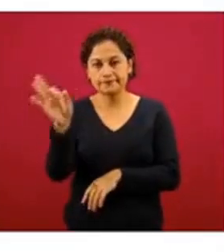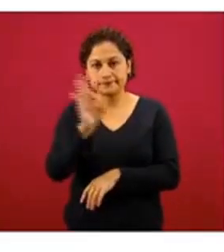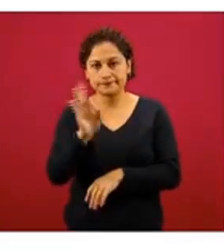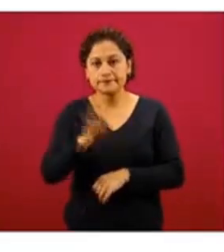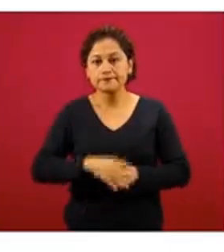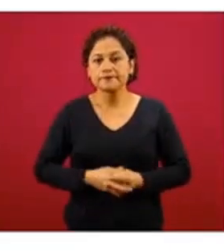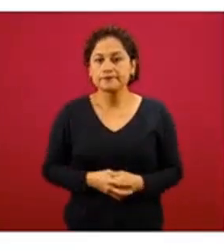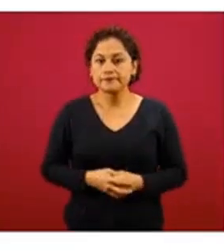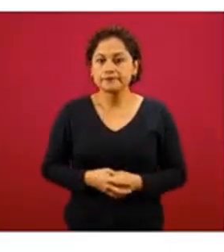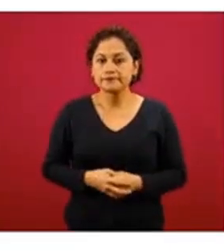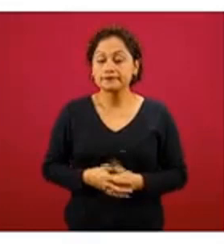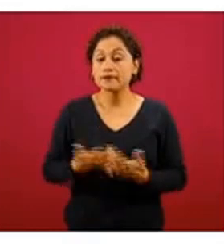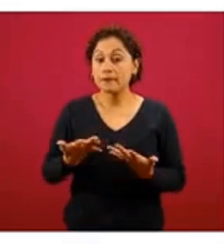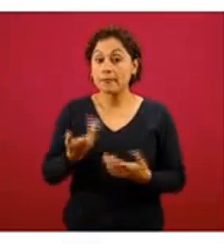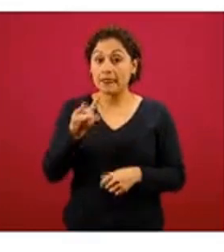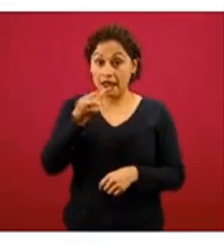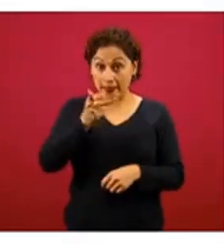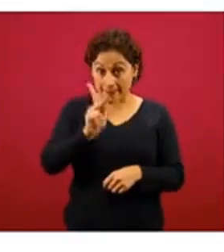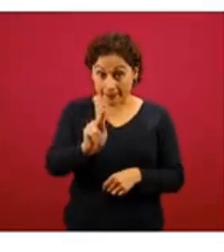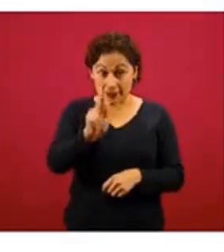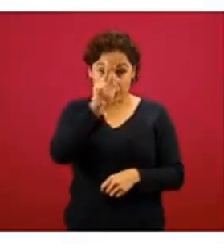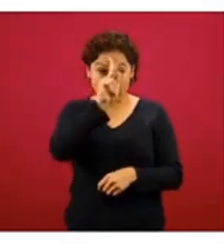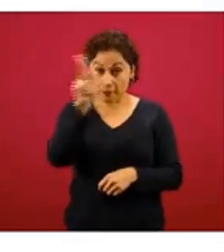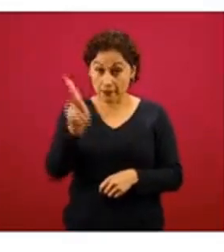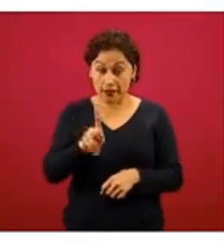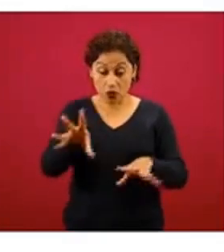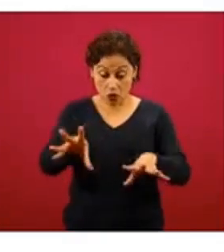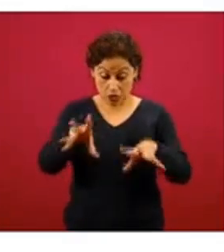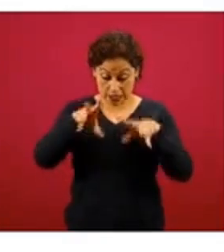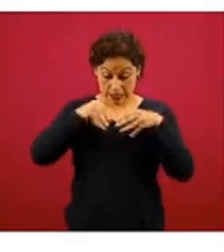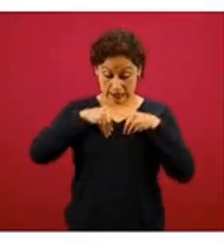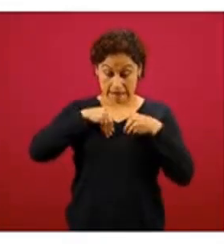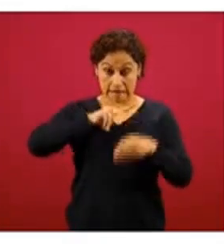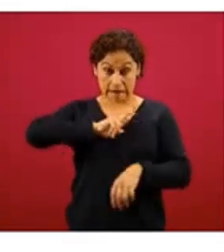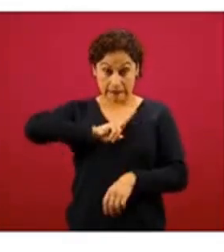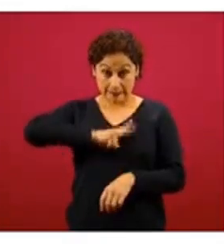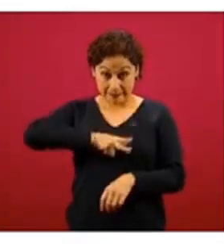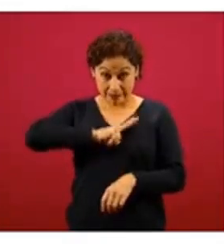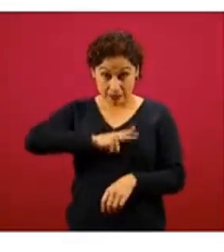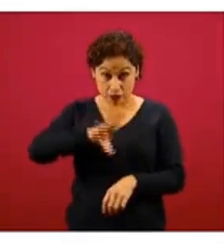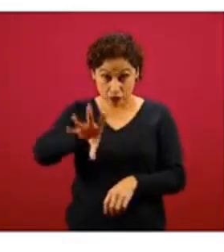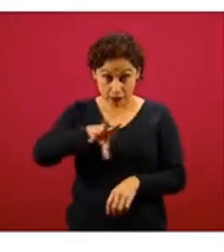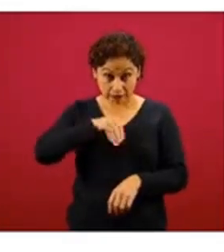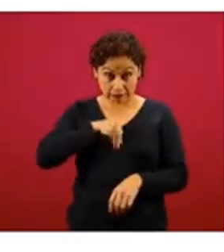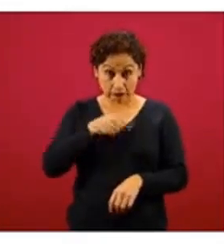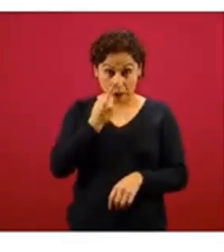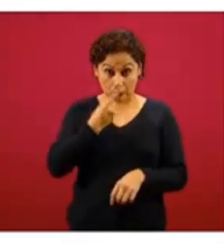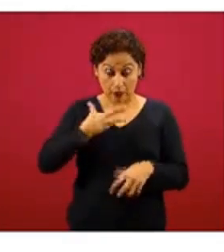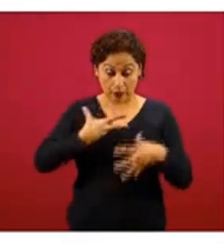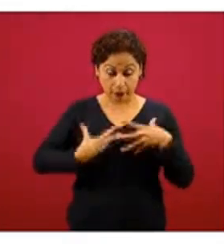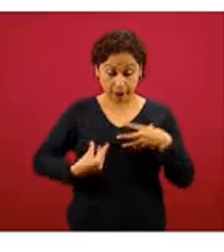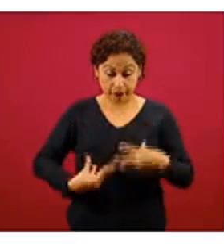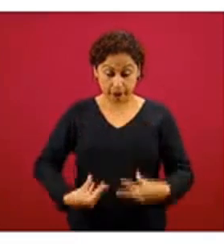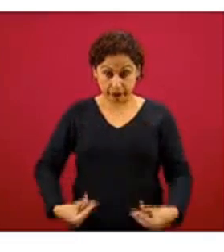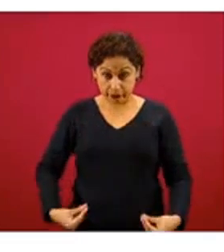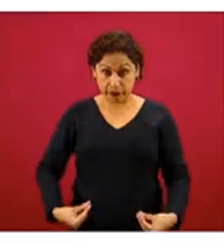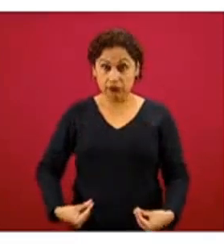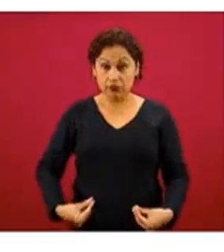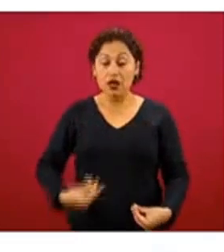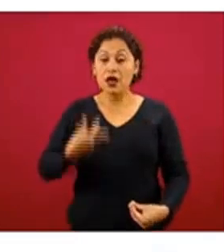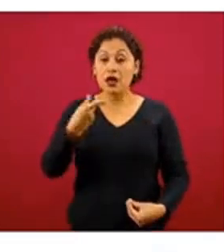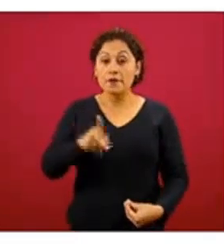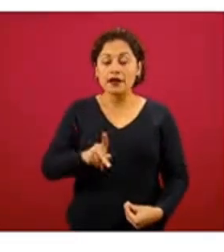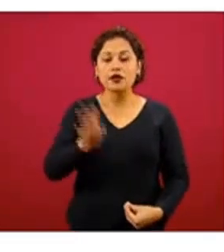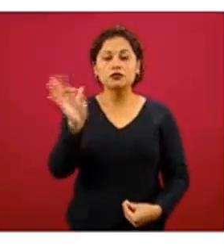debido al número de virus en forma moderada, tenemos que puede ser asintomático o puede caminar